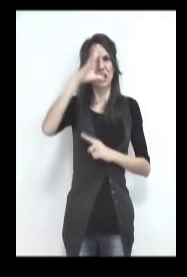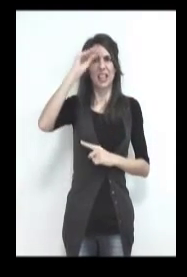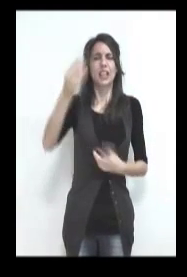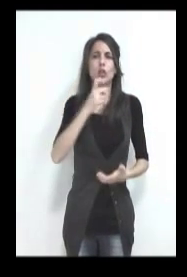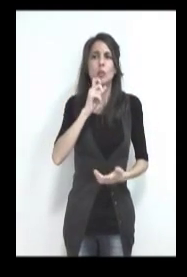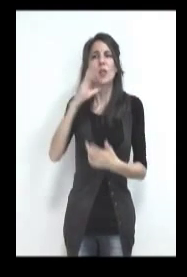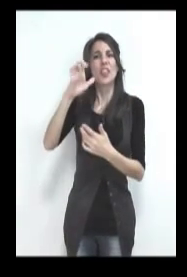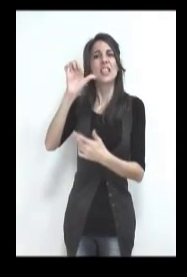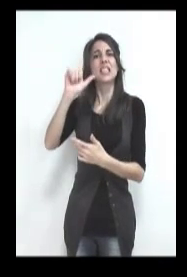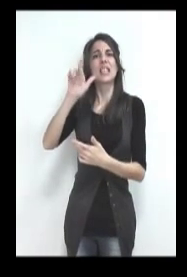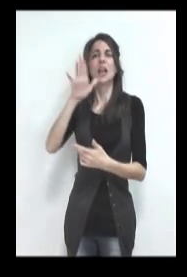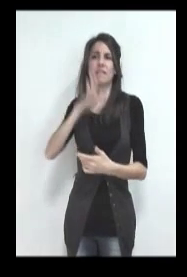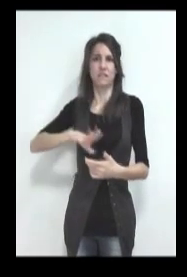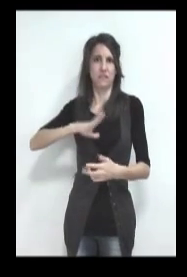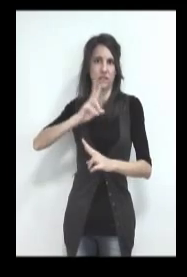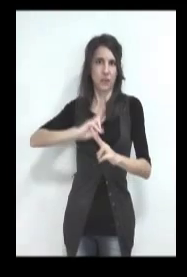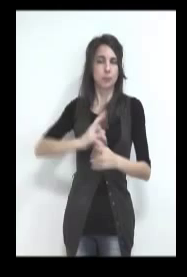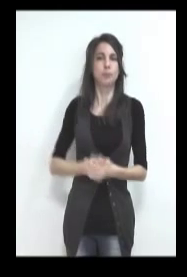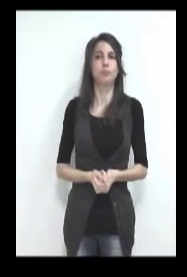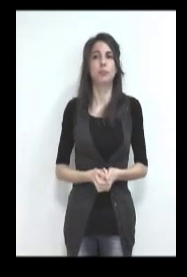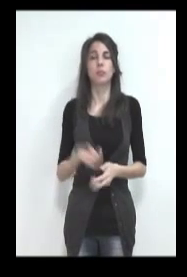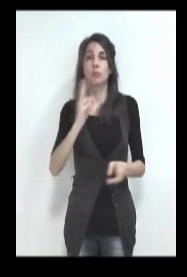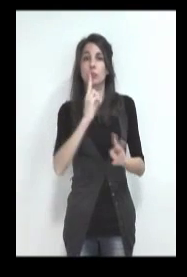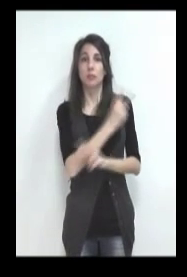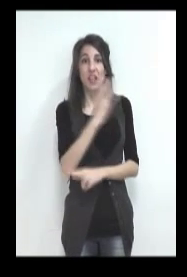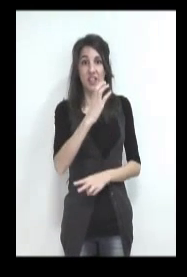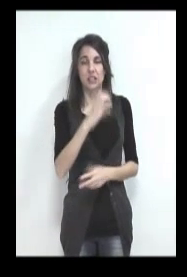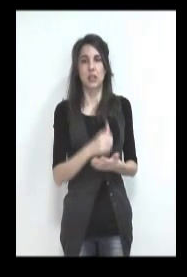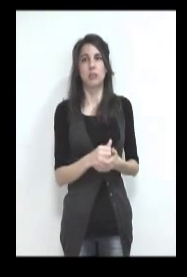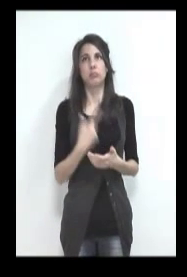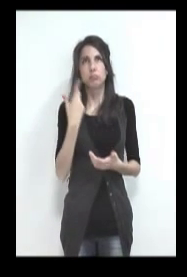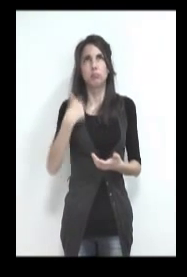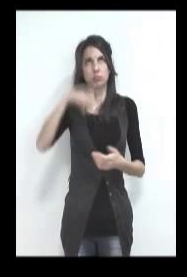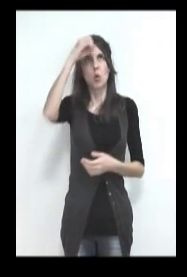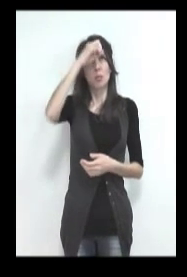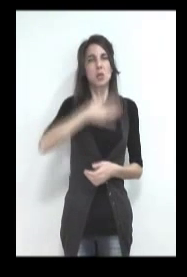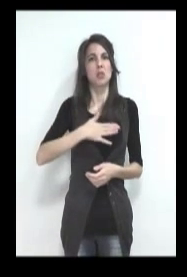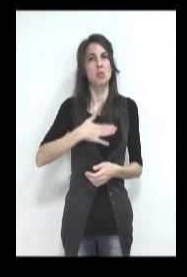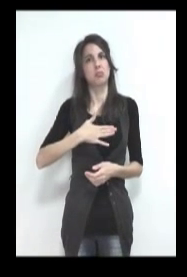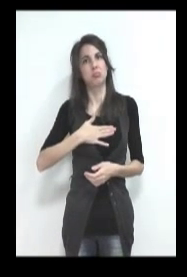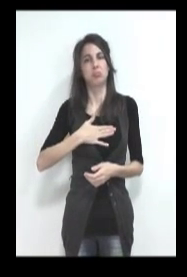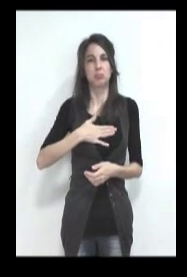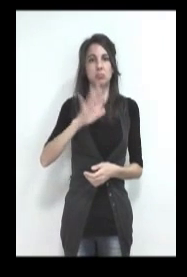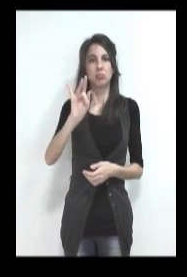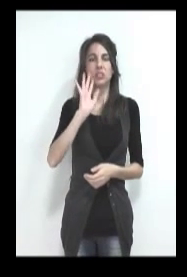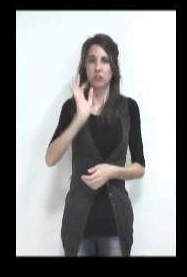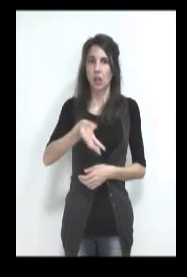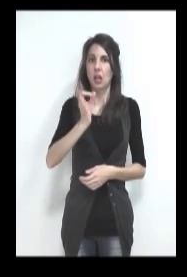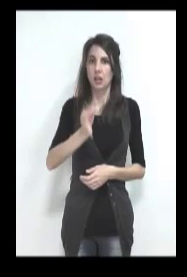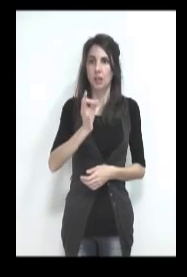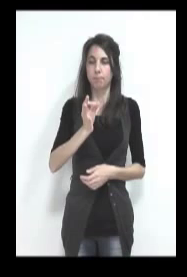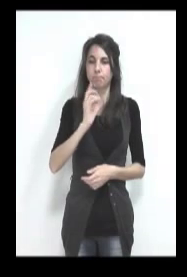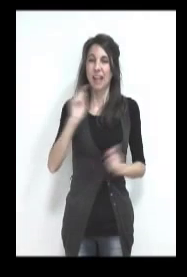César. Bueno, hay un planteamiento, y tengo la opinión ahí en ese sentido, de que sí que es cierto que